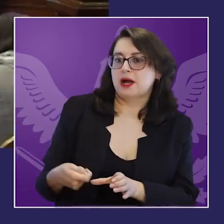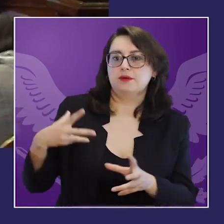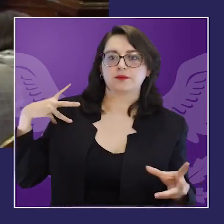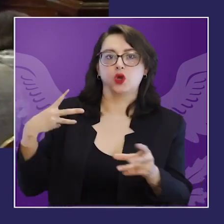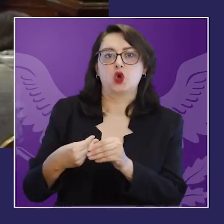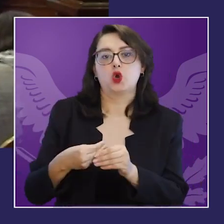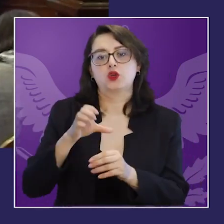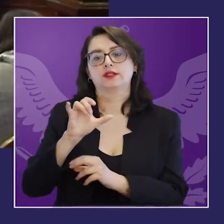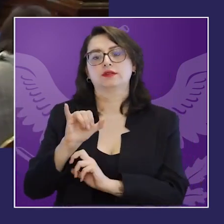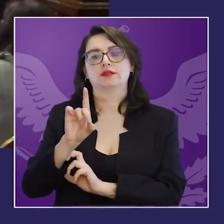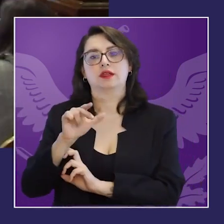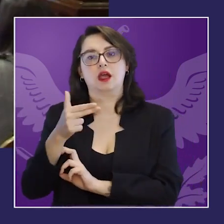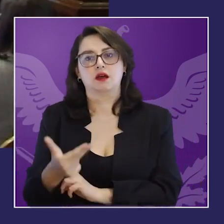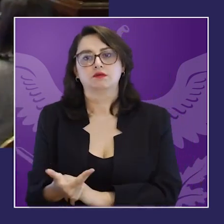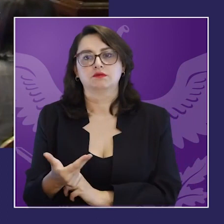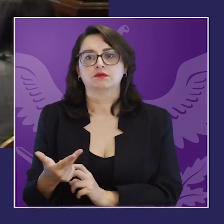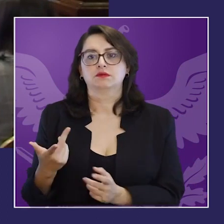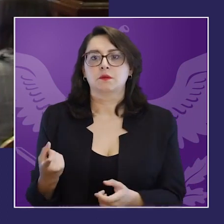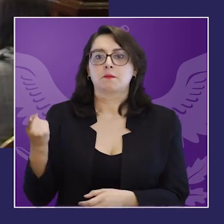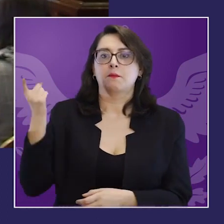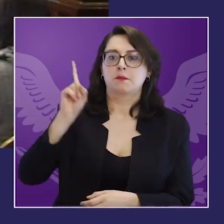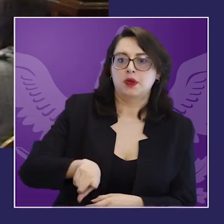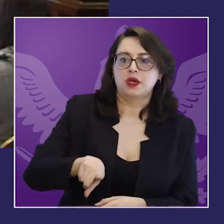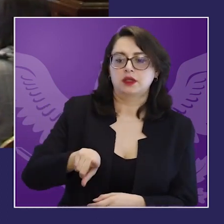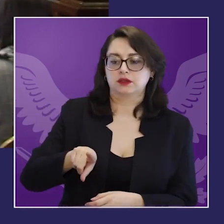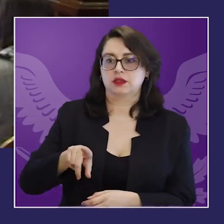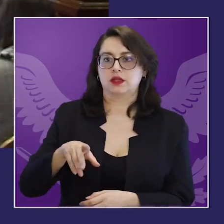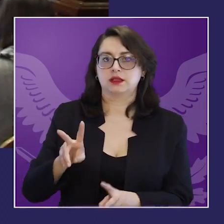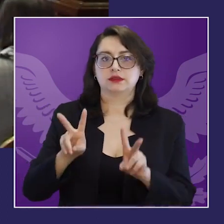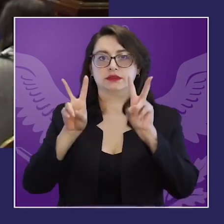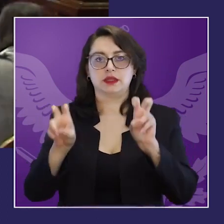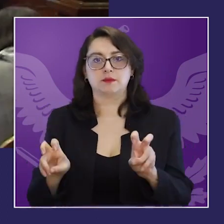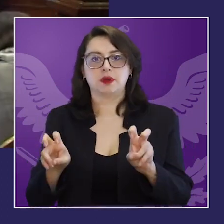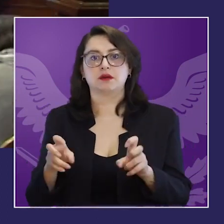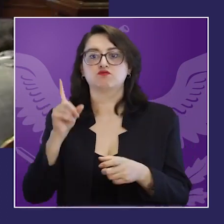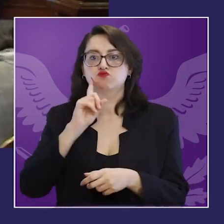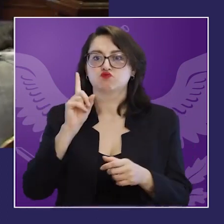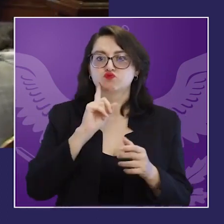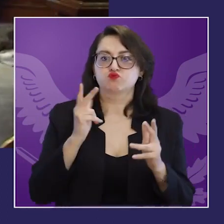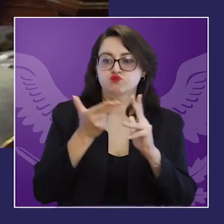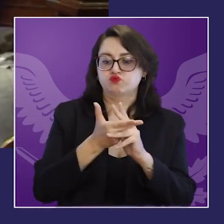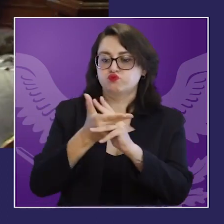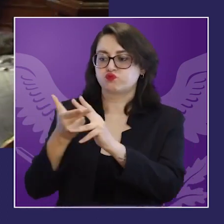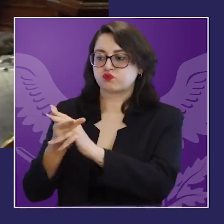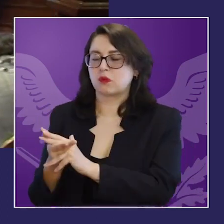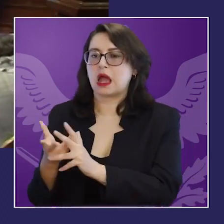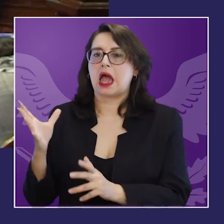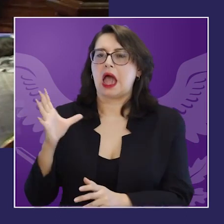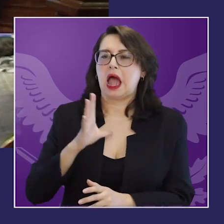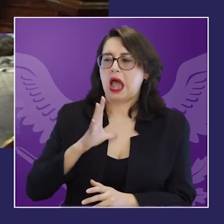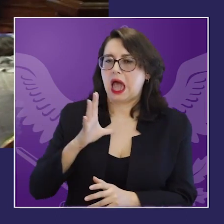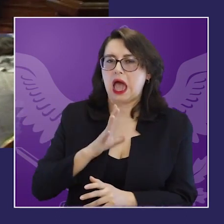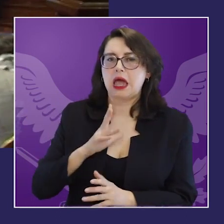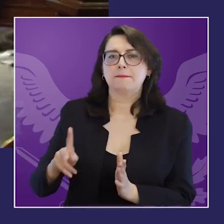la jurisprudencia de la Corte en torno a las medidas de reparación ordenadas en casos de